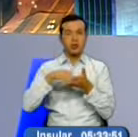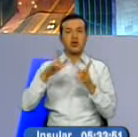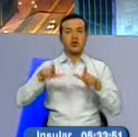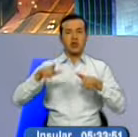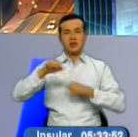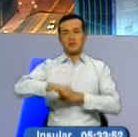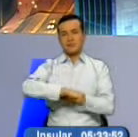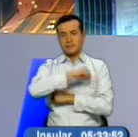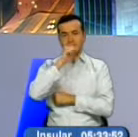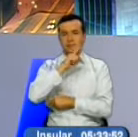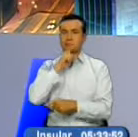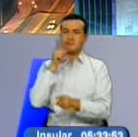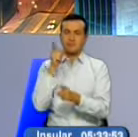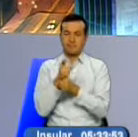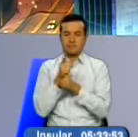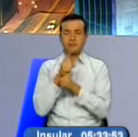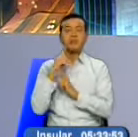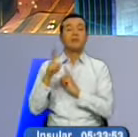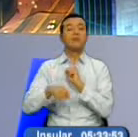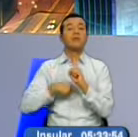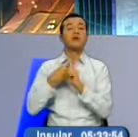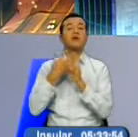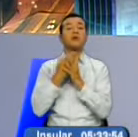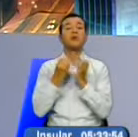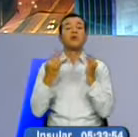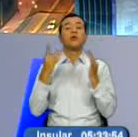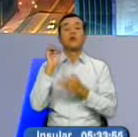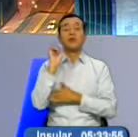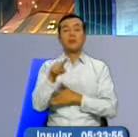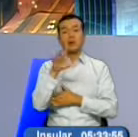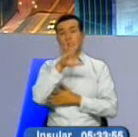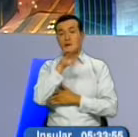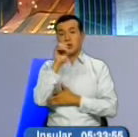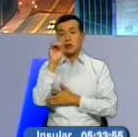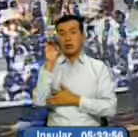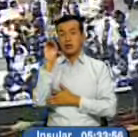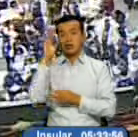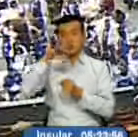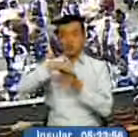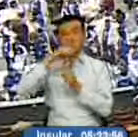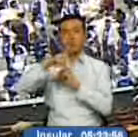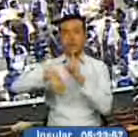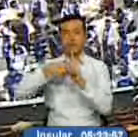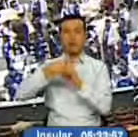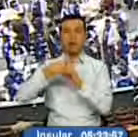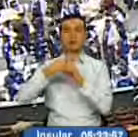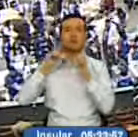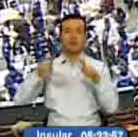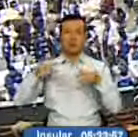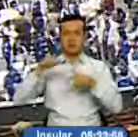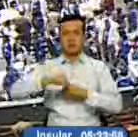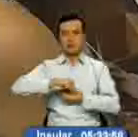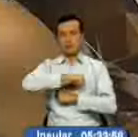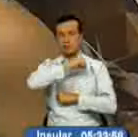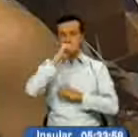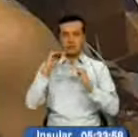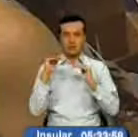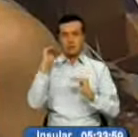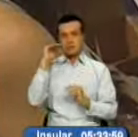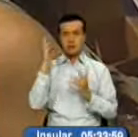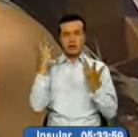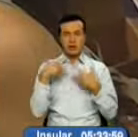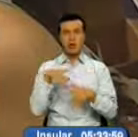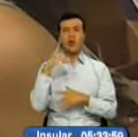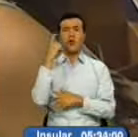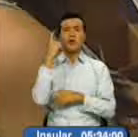las elecciones presidenciales, sino que además sumó más de 1.500 votos. El proceso de recuento de votos culminó luego de